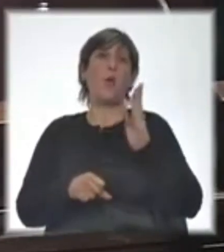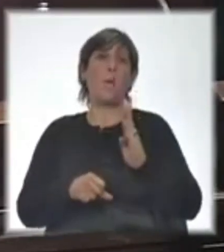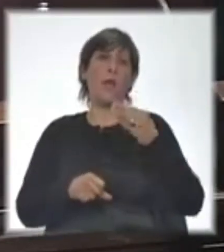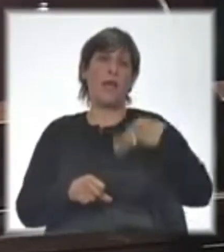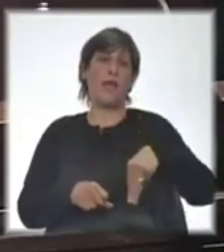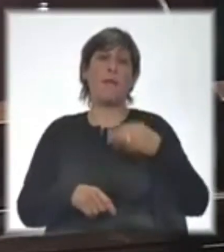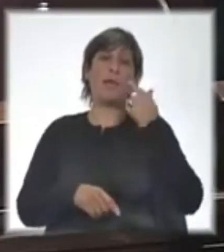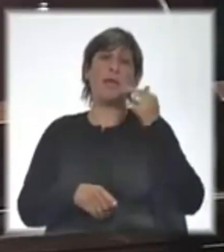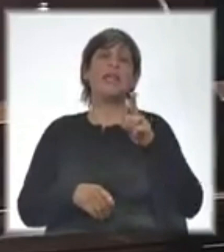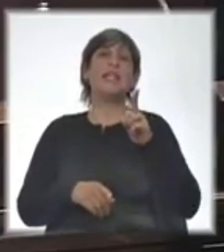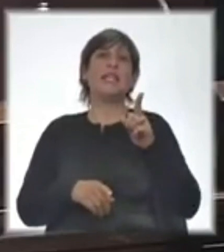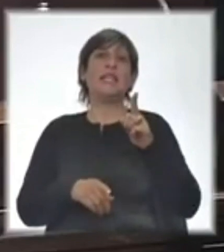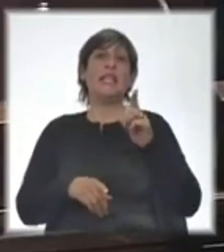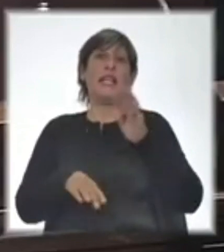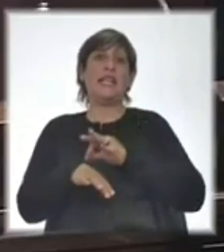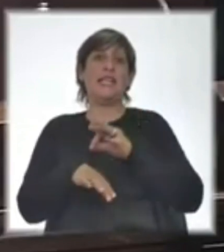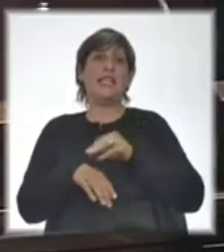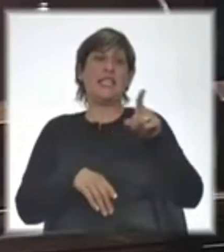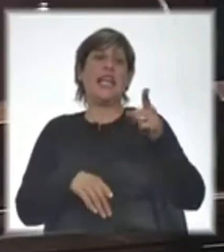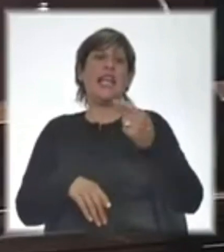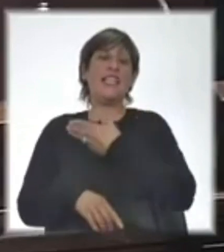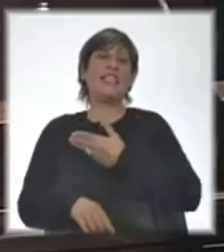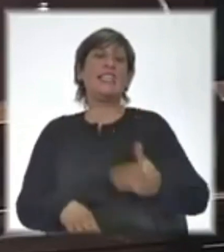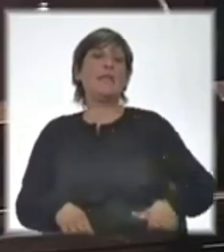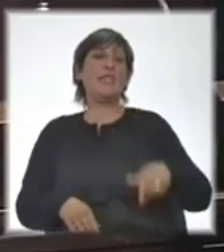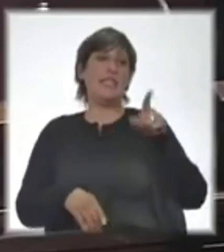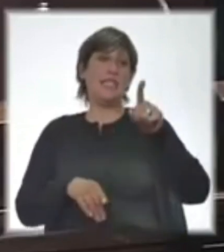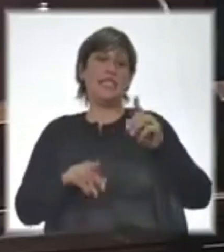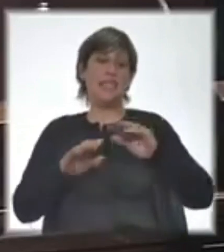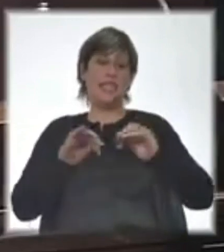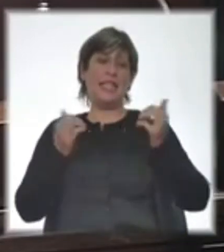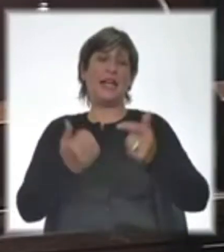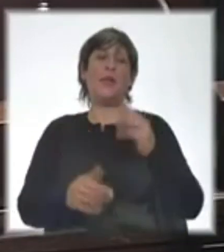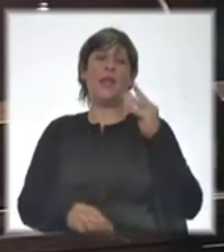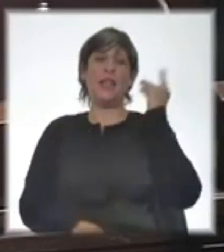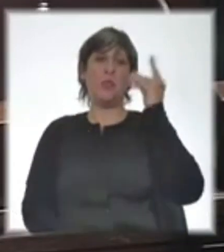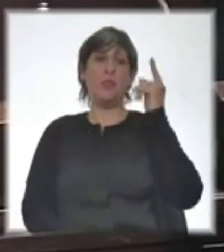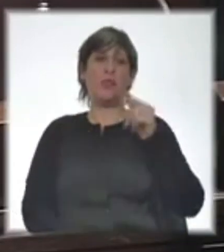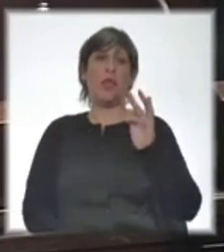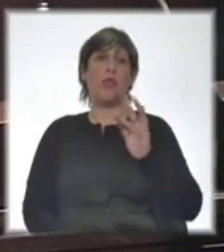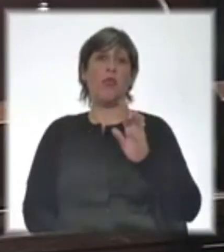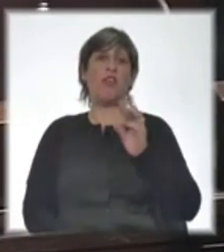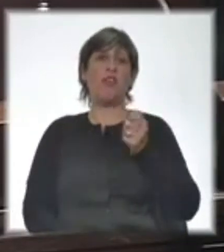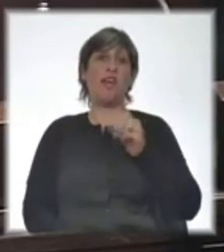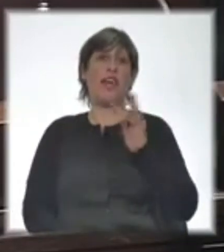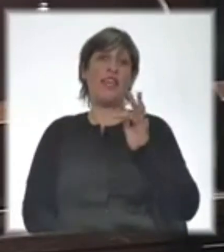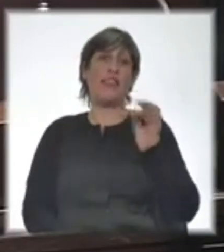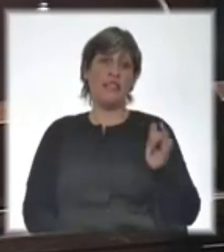El doctor Frati es el presidente de la Cámara de Representantes. Es un hecho notorio.